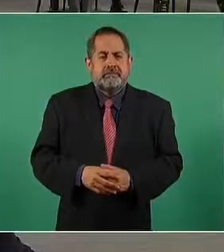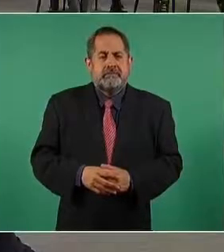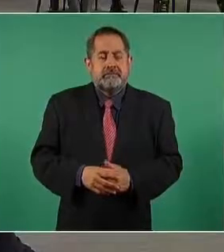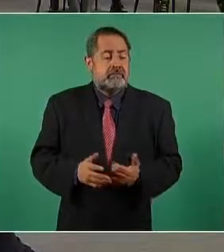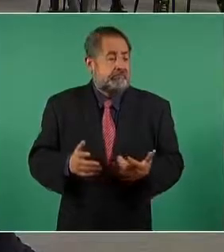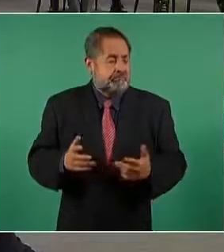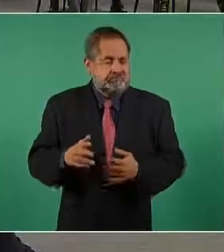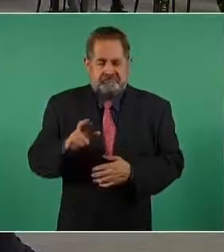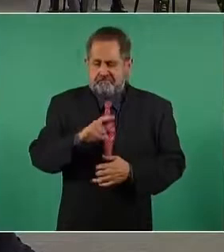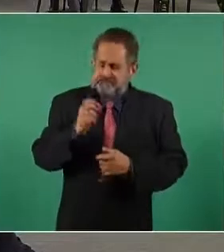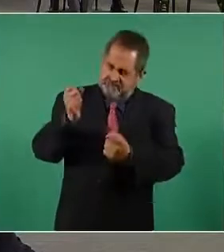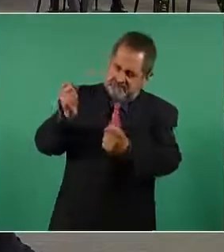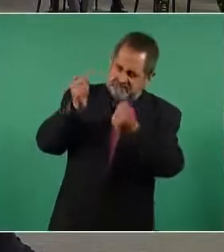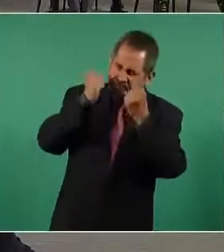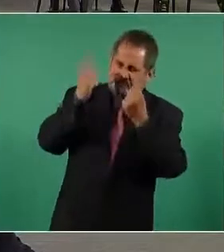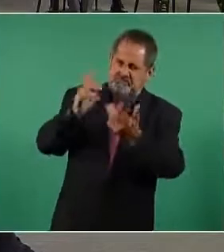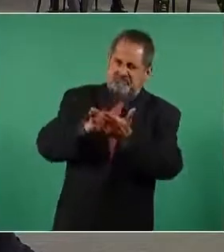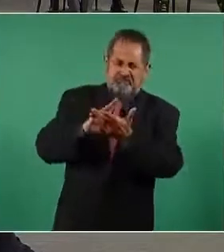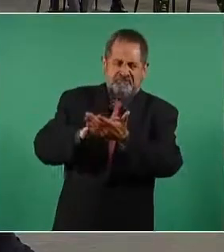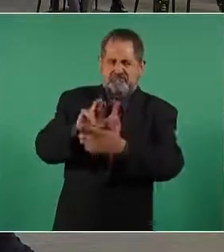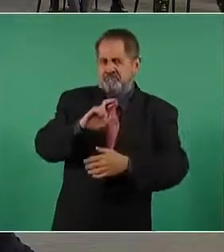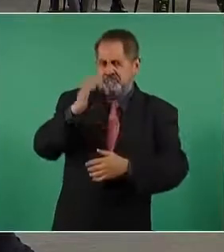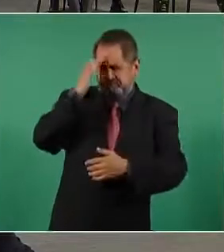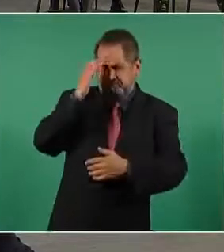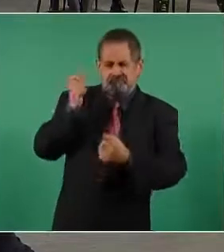Nuestro reconocimiento a los soldados,